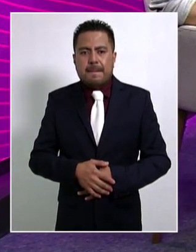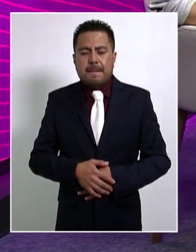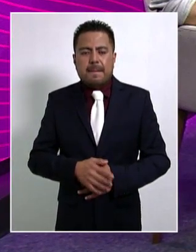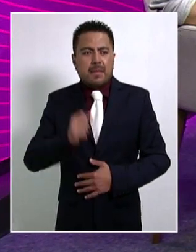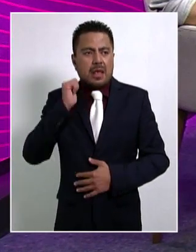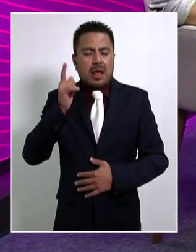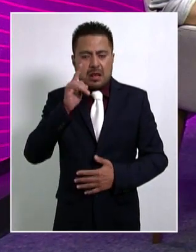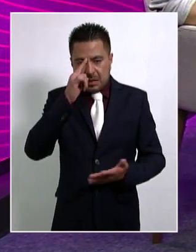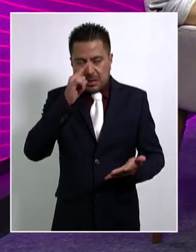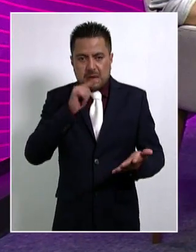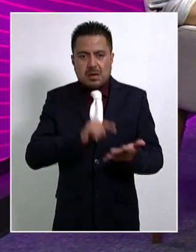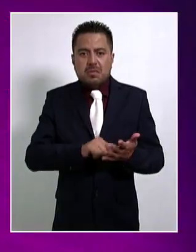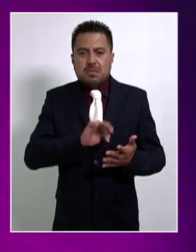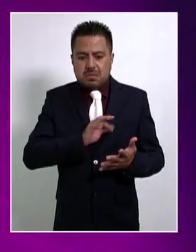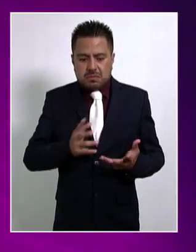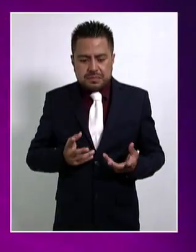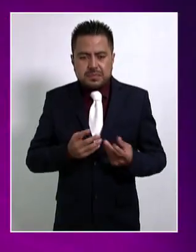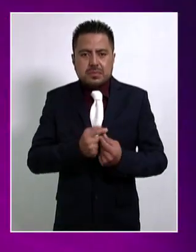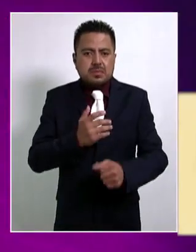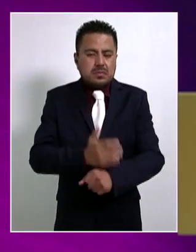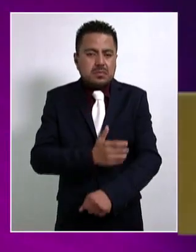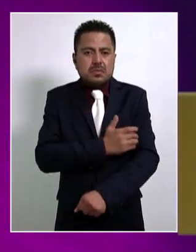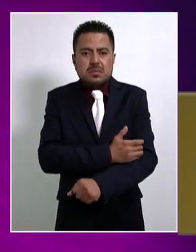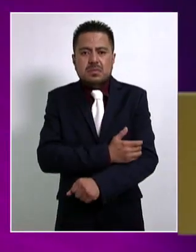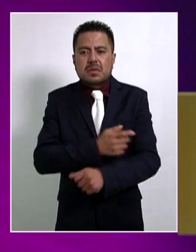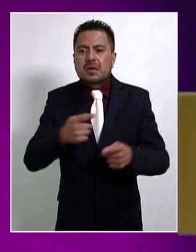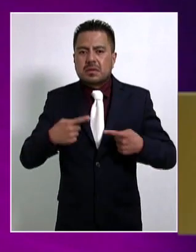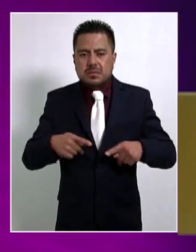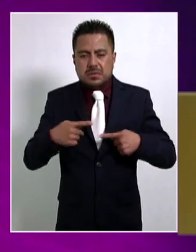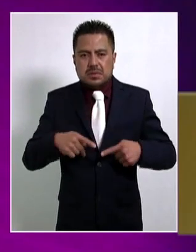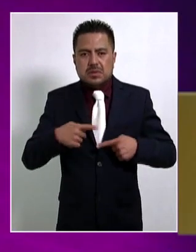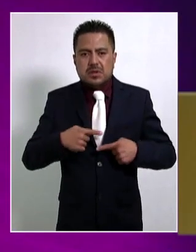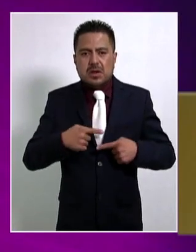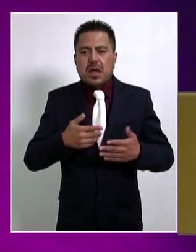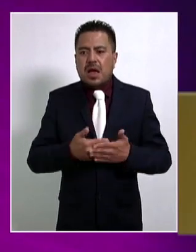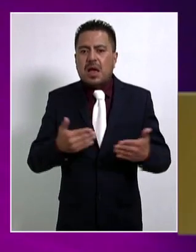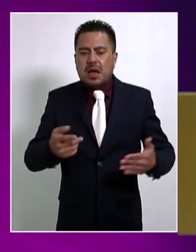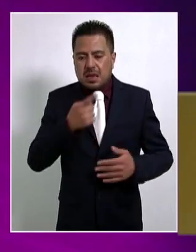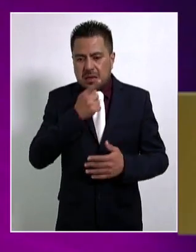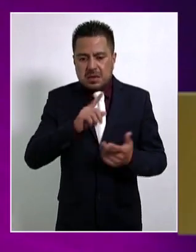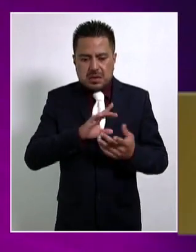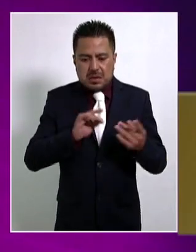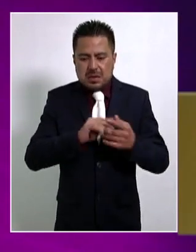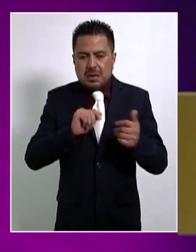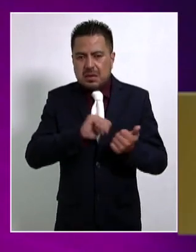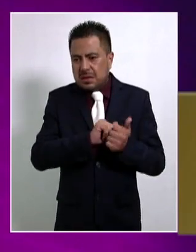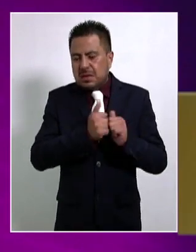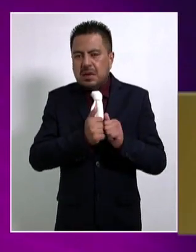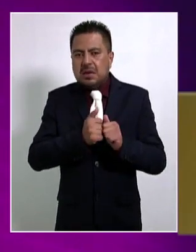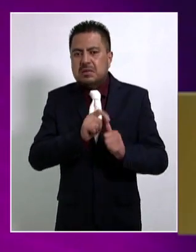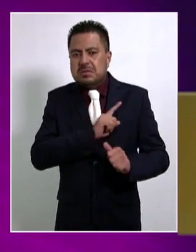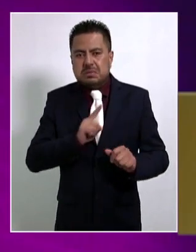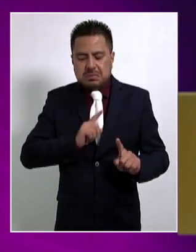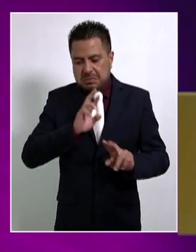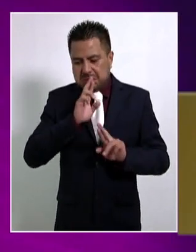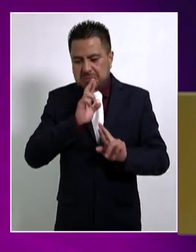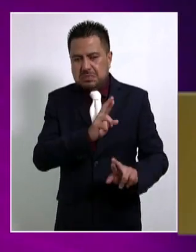Si algo creo que nos ha acompañado a las personas que estamos decidiendo transformar el mundo es la desobediencia.